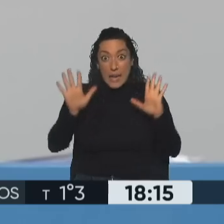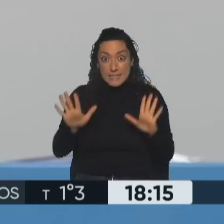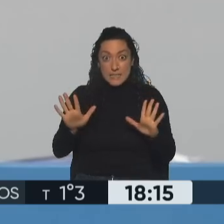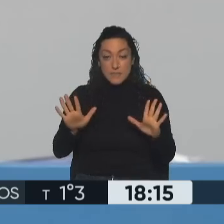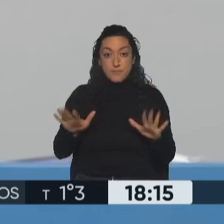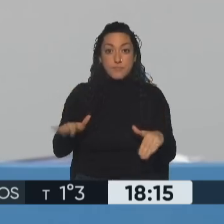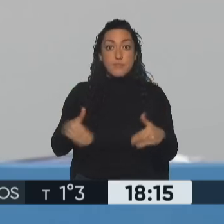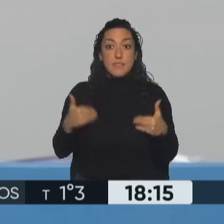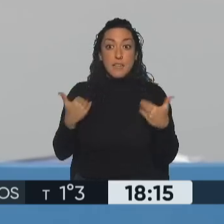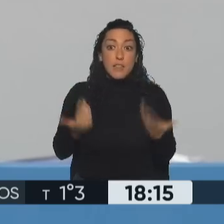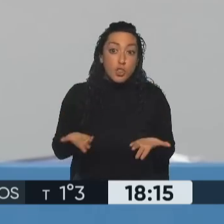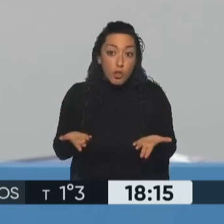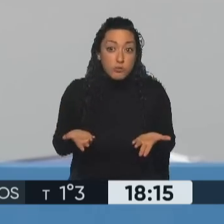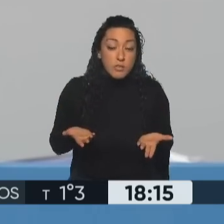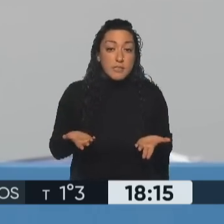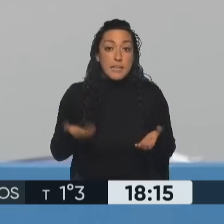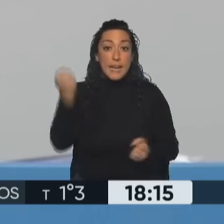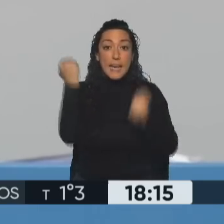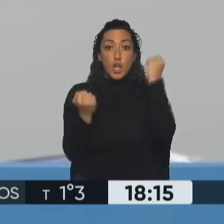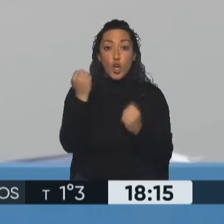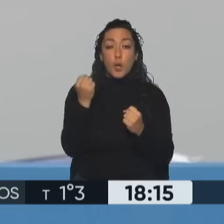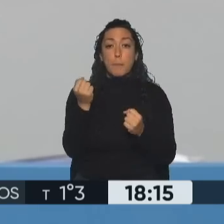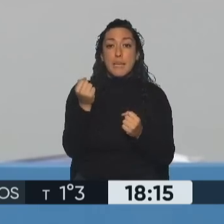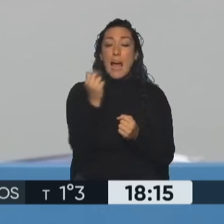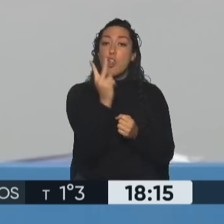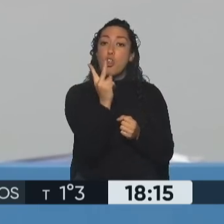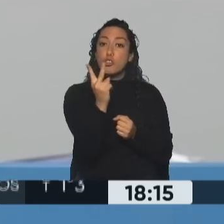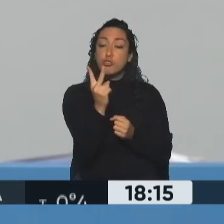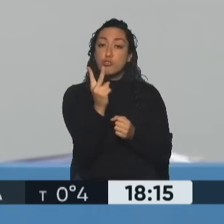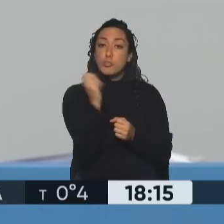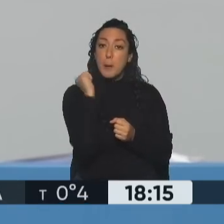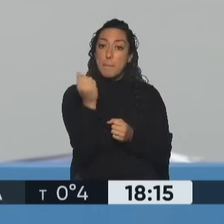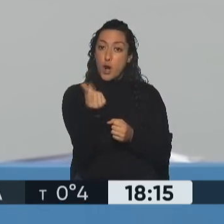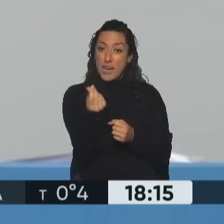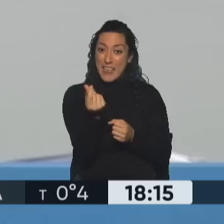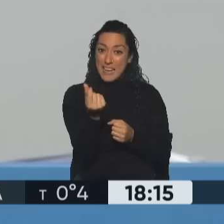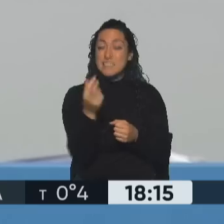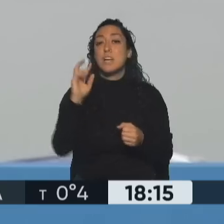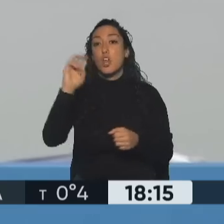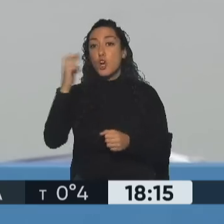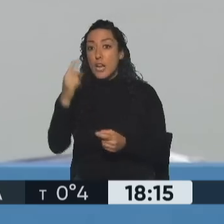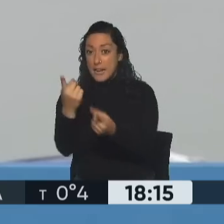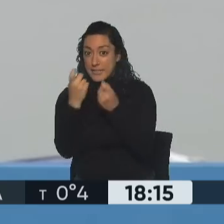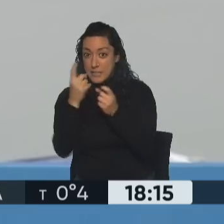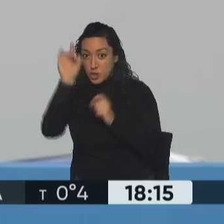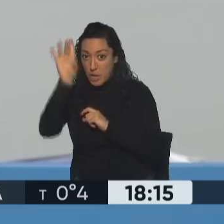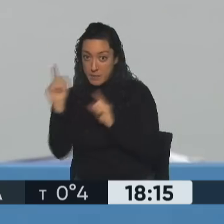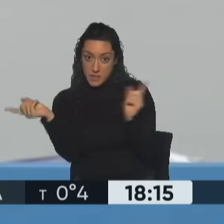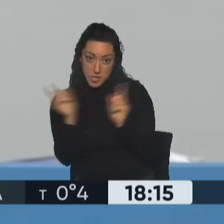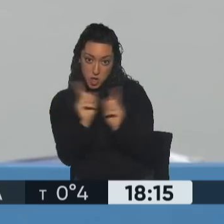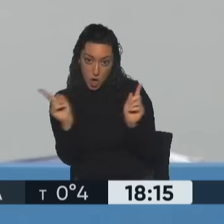Y entonces, esta economía bimonetaria, que no solamente necesita dólares